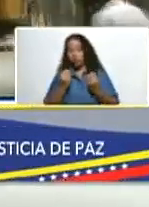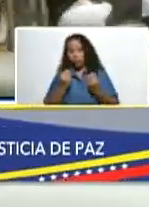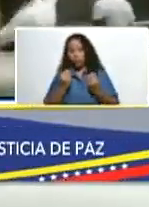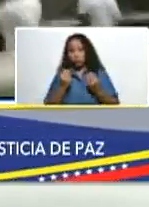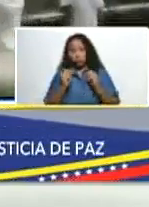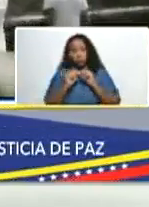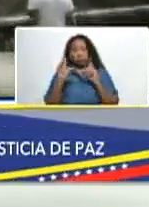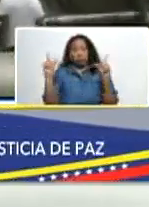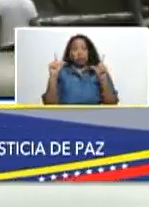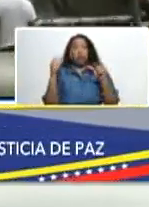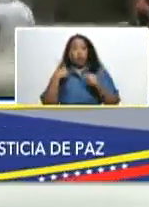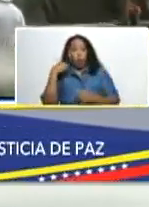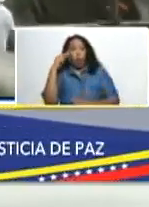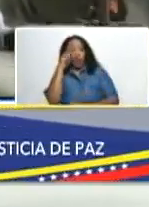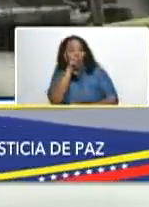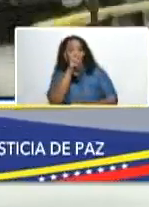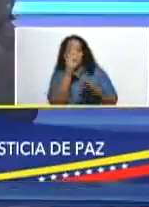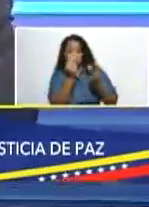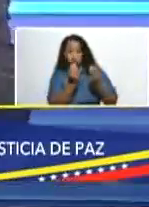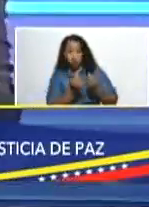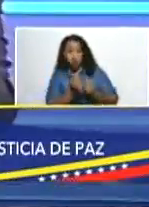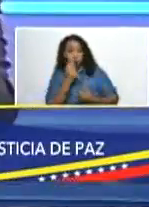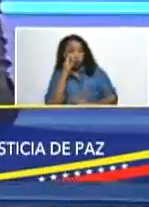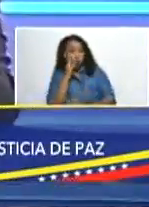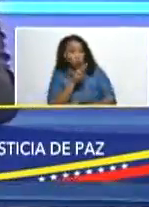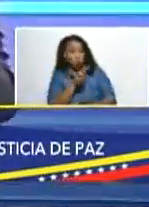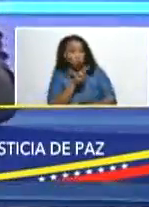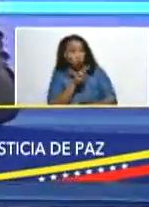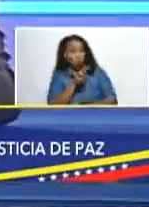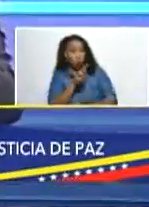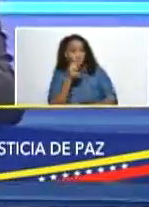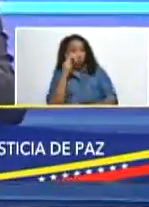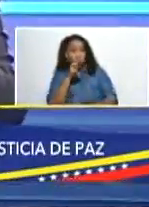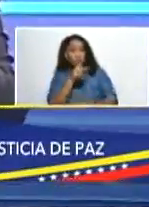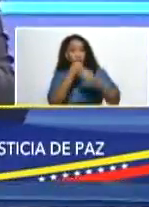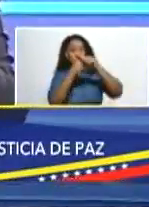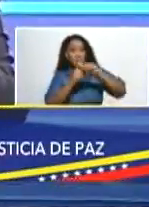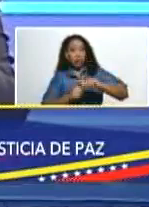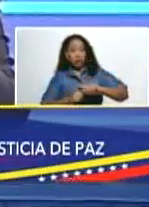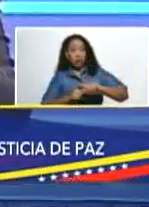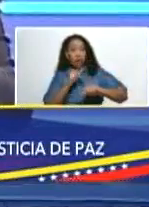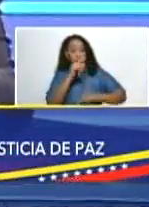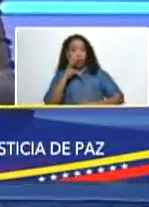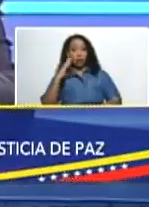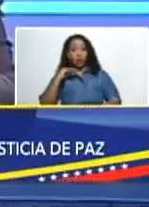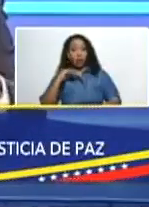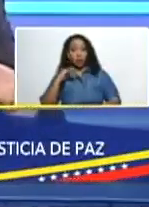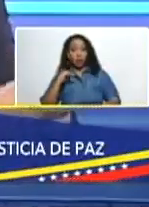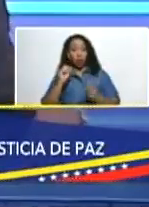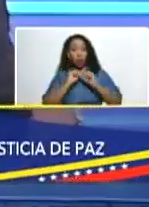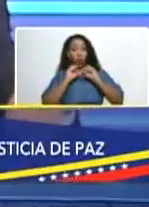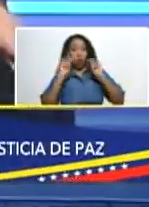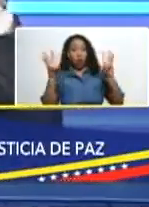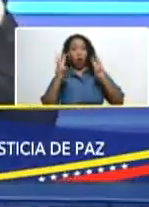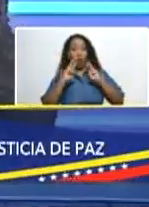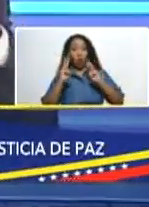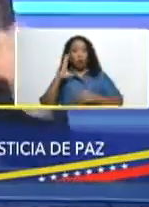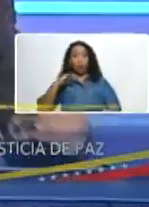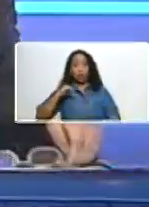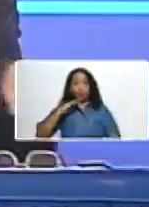Impresionante, de verdad. Yo veo los números, Douglas. Los números son impresionantes del 6CPC. El